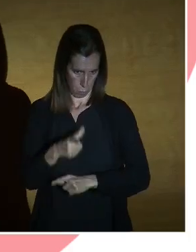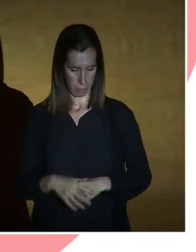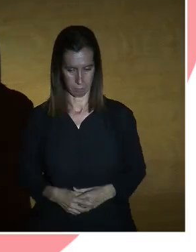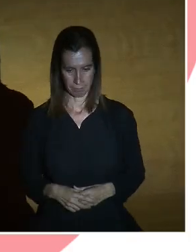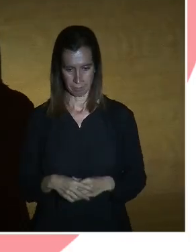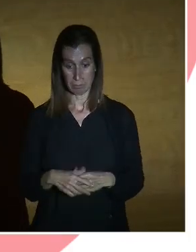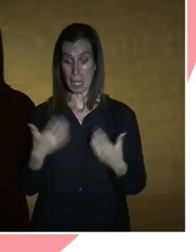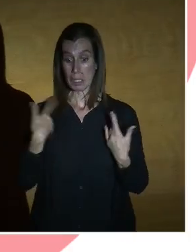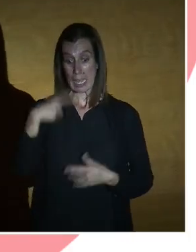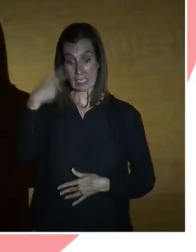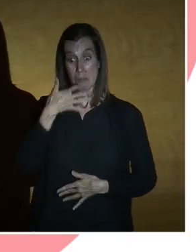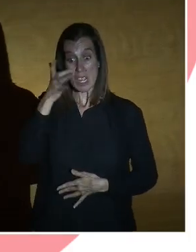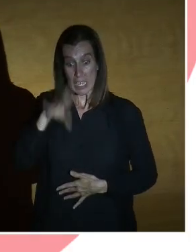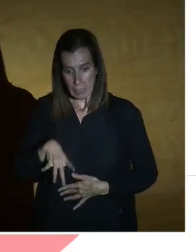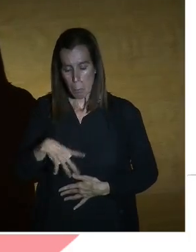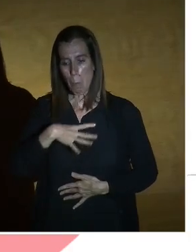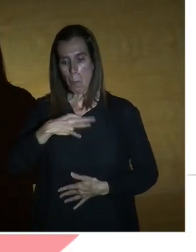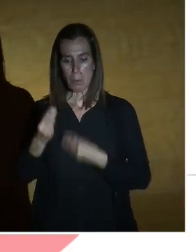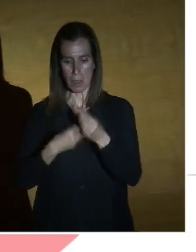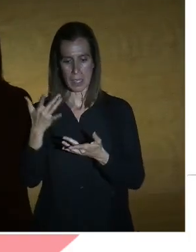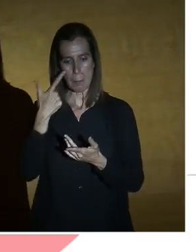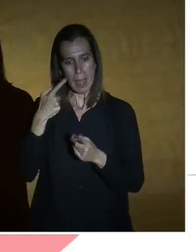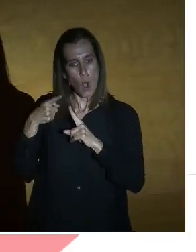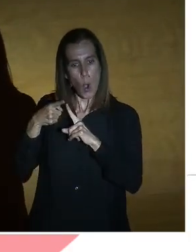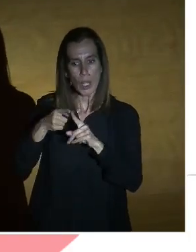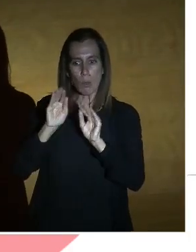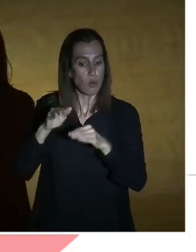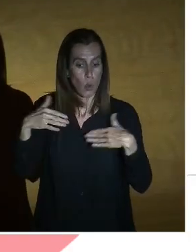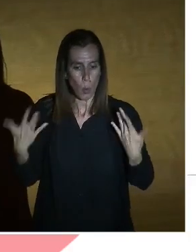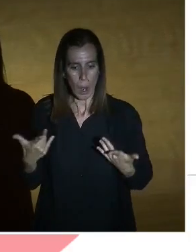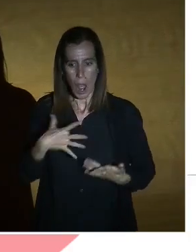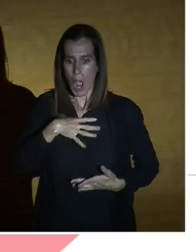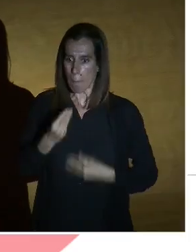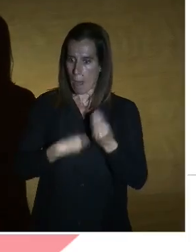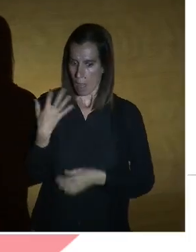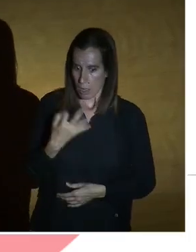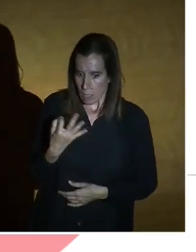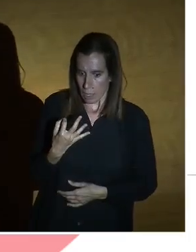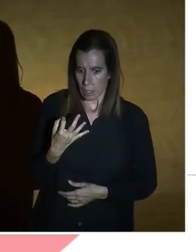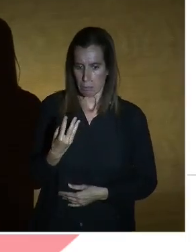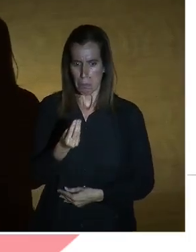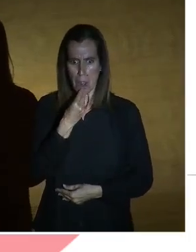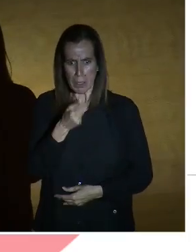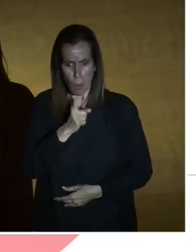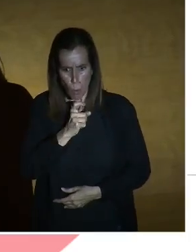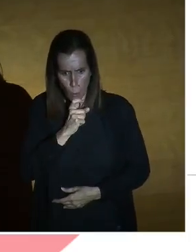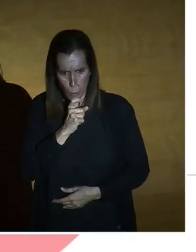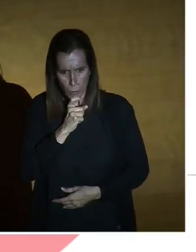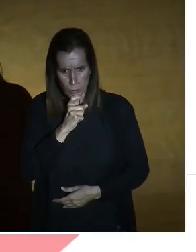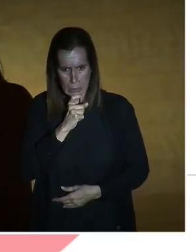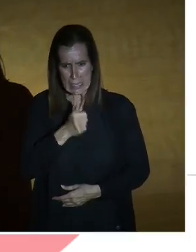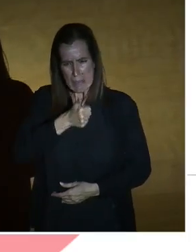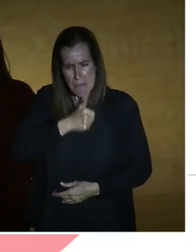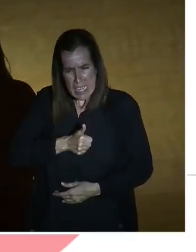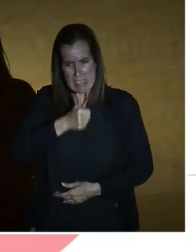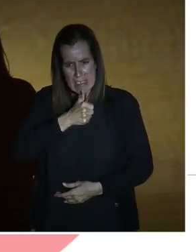vez que sabemos quiénes son, pues podemos inferir también su función, qué son capaces de hacer, de qué se alimentan, qué